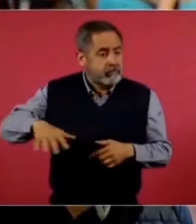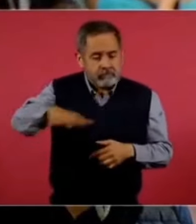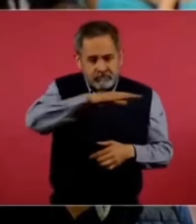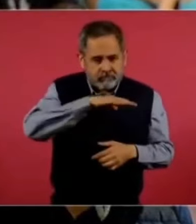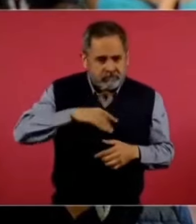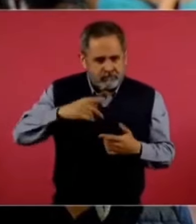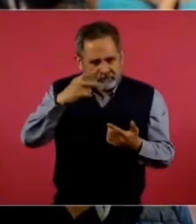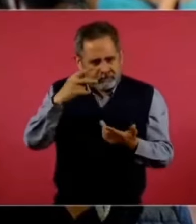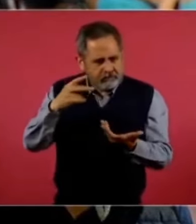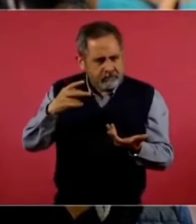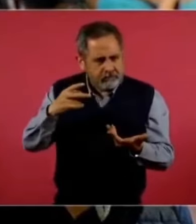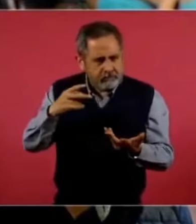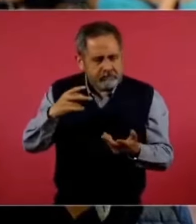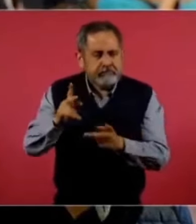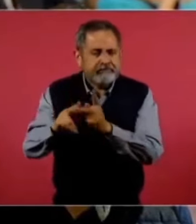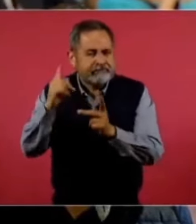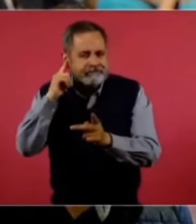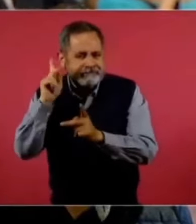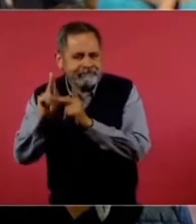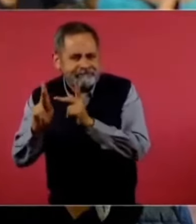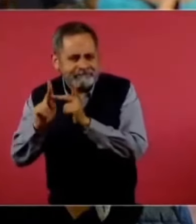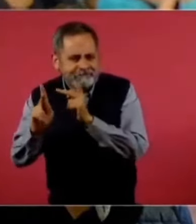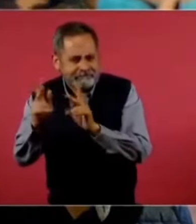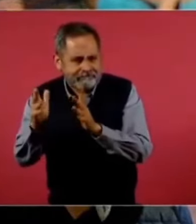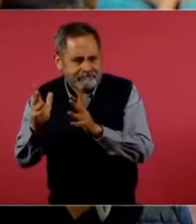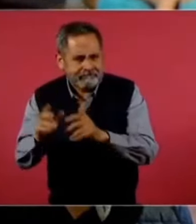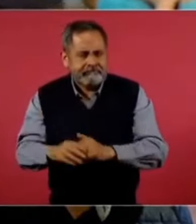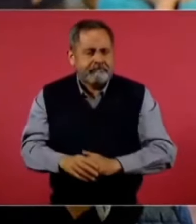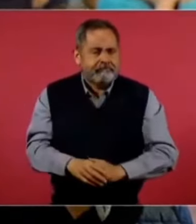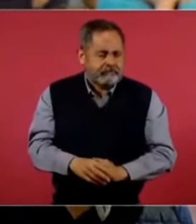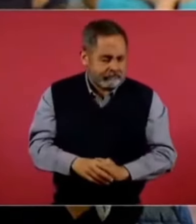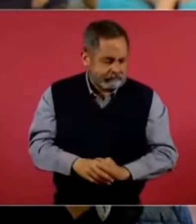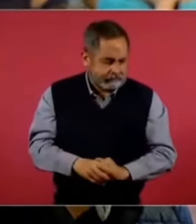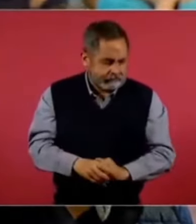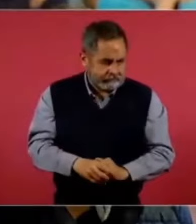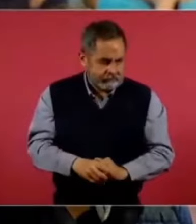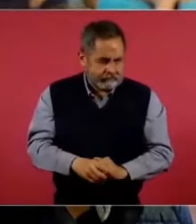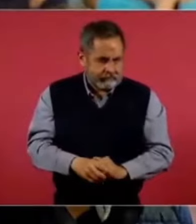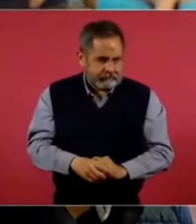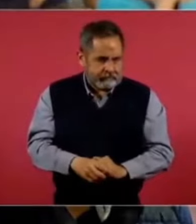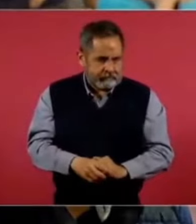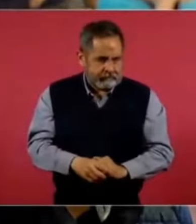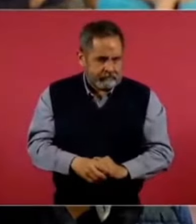dice. Bueno, lo pienso. Después de los anuncios.